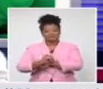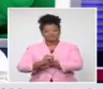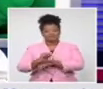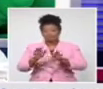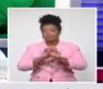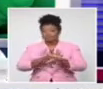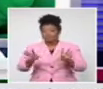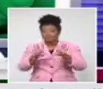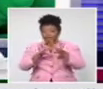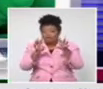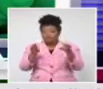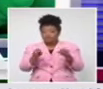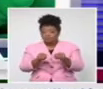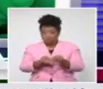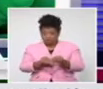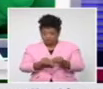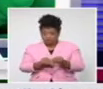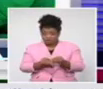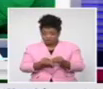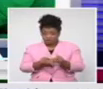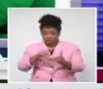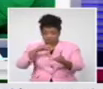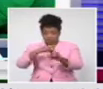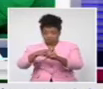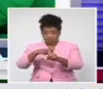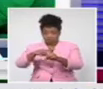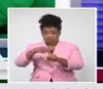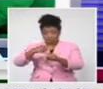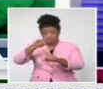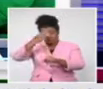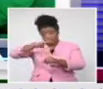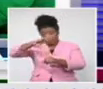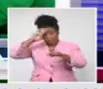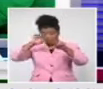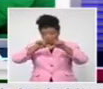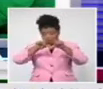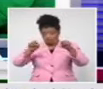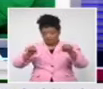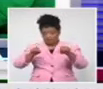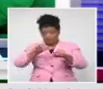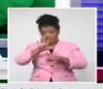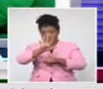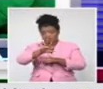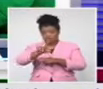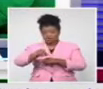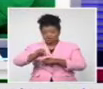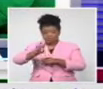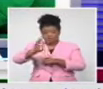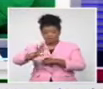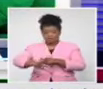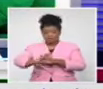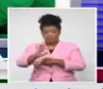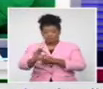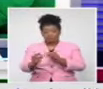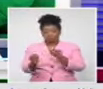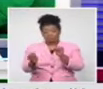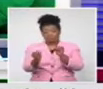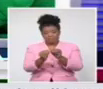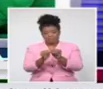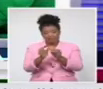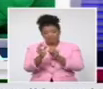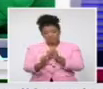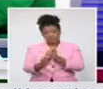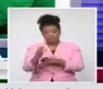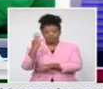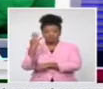todos los diagnosticados en Cuba, el 5,3% de todas las personas han sido casos importados